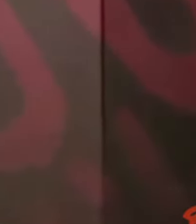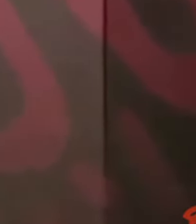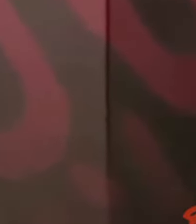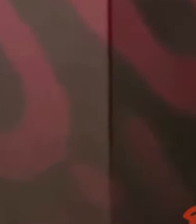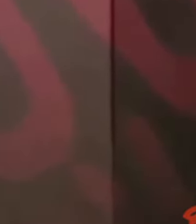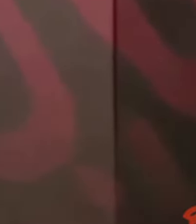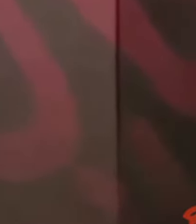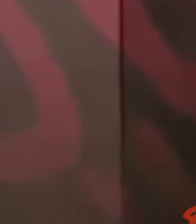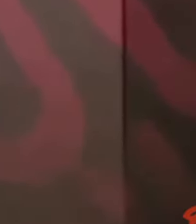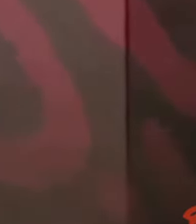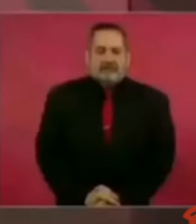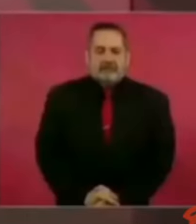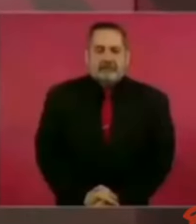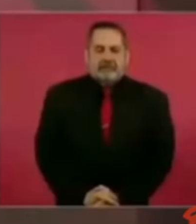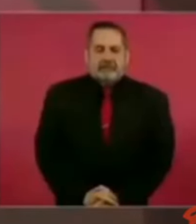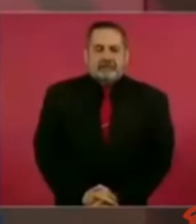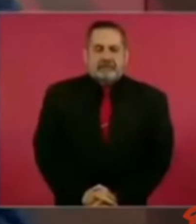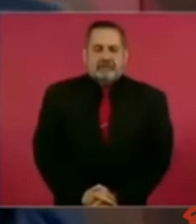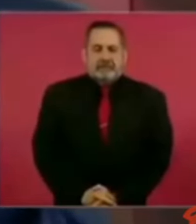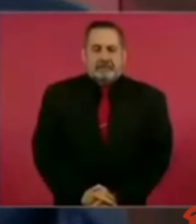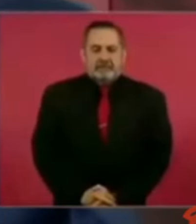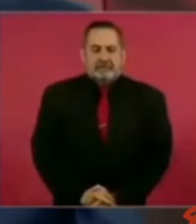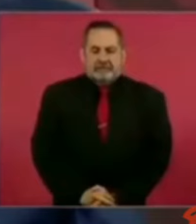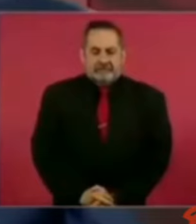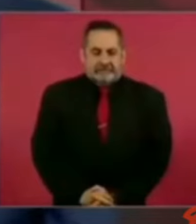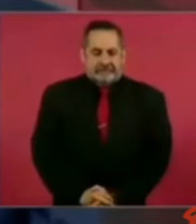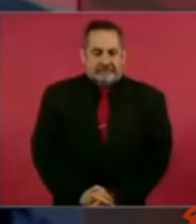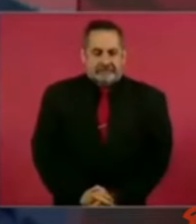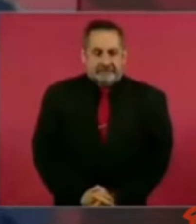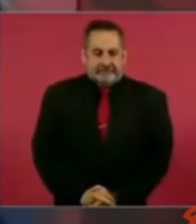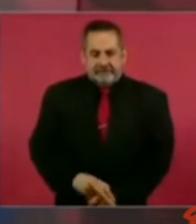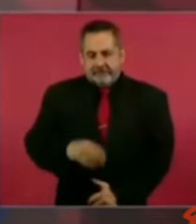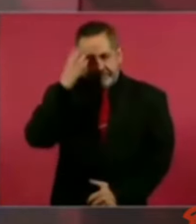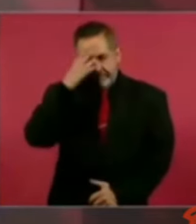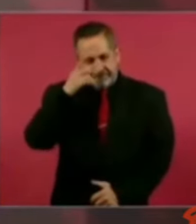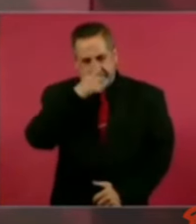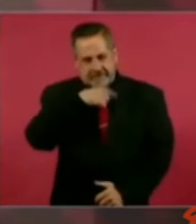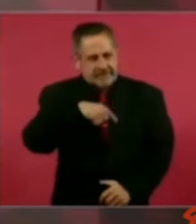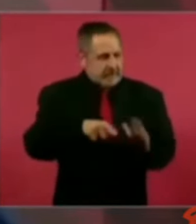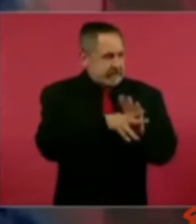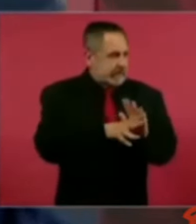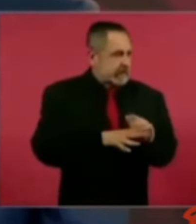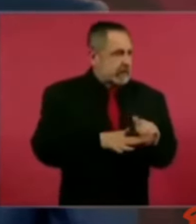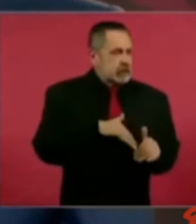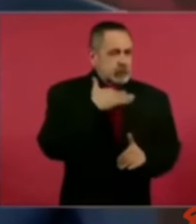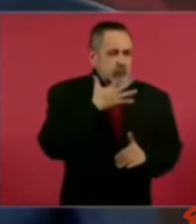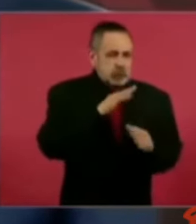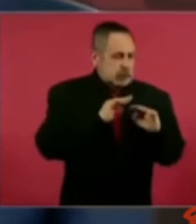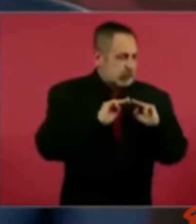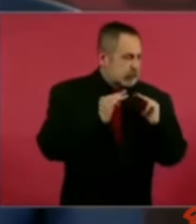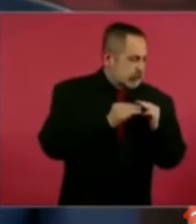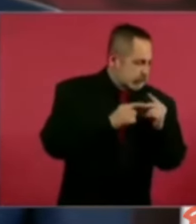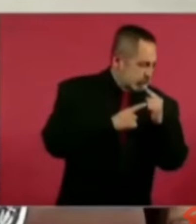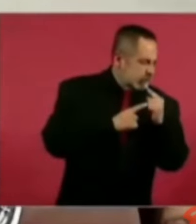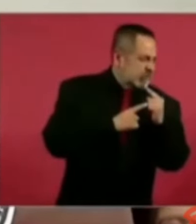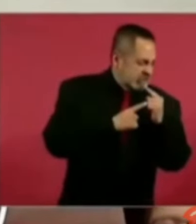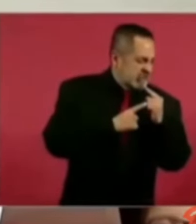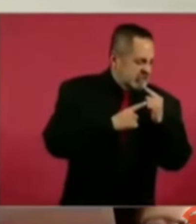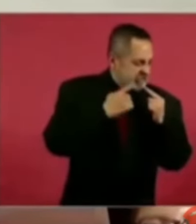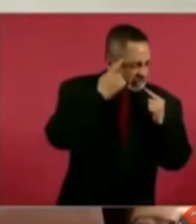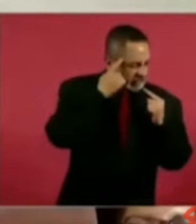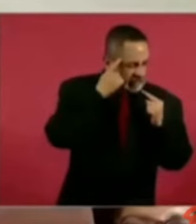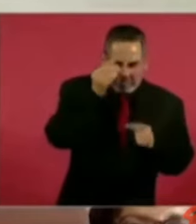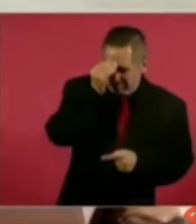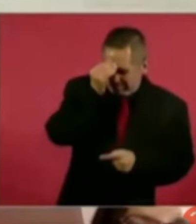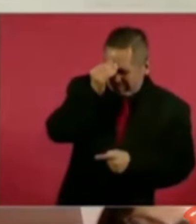Es la máxima de lámpara del periodismo que la calumnia cuando no